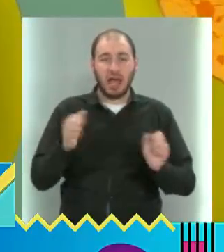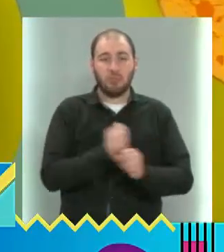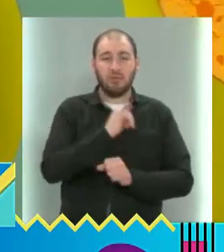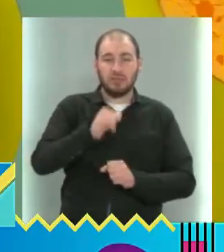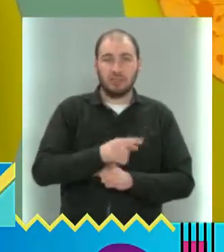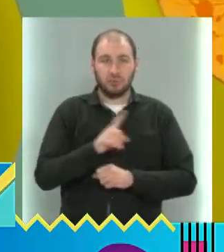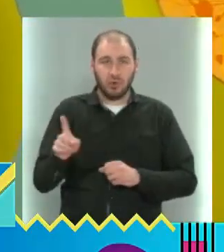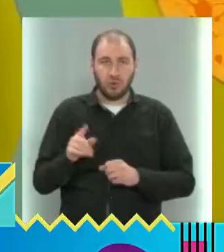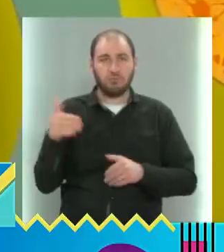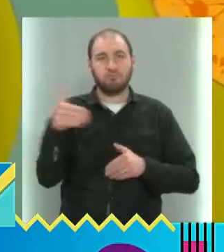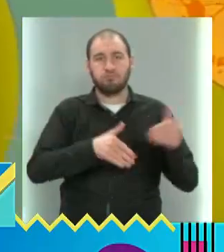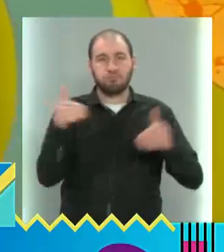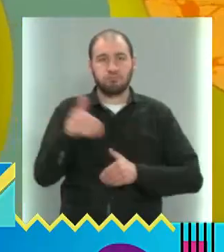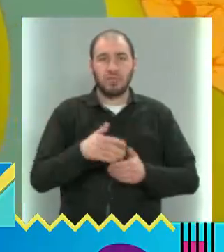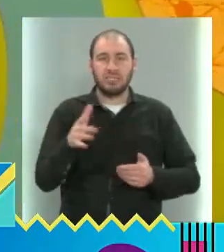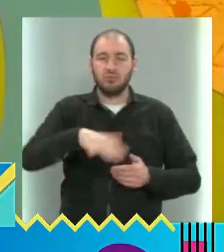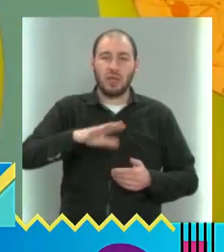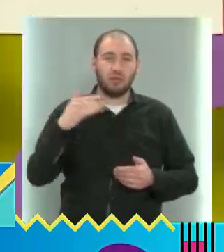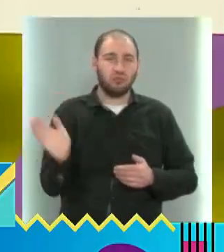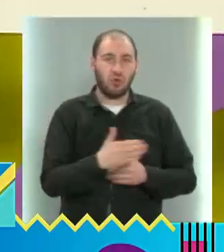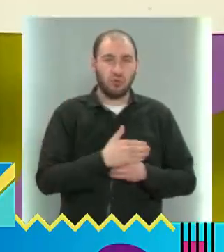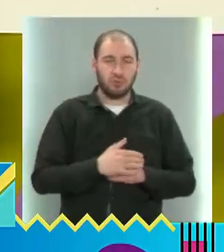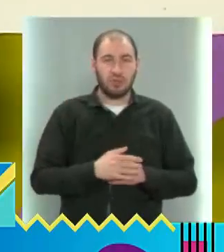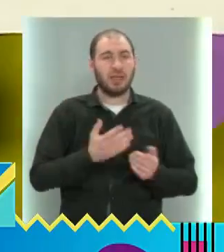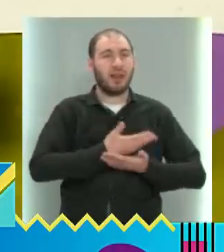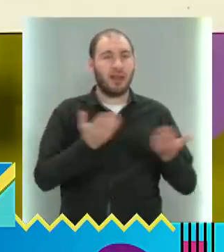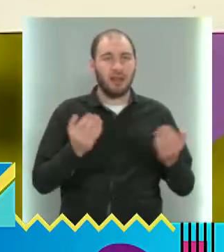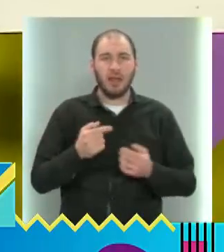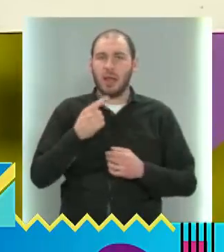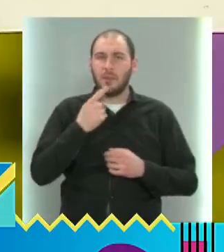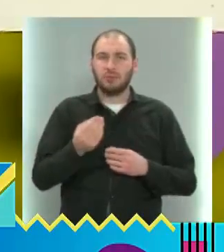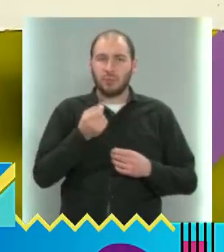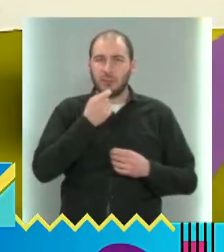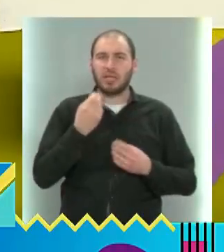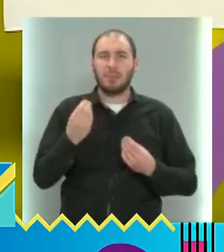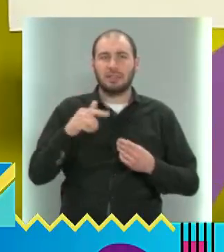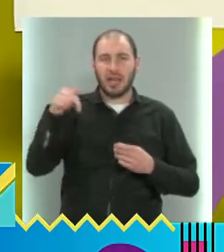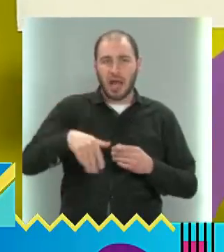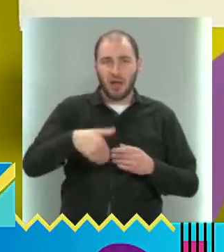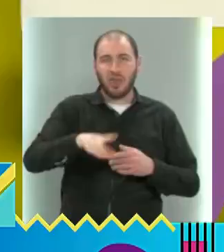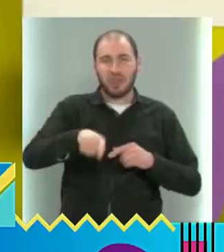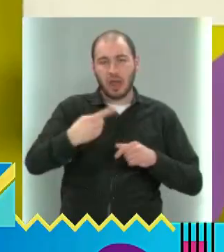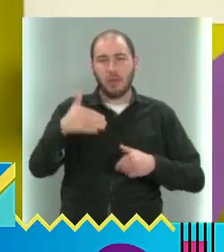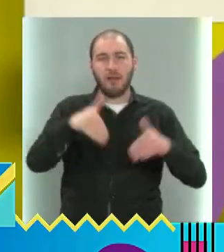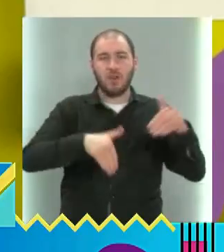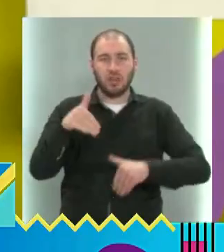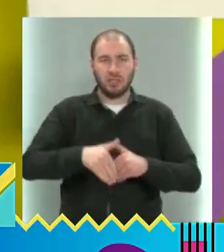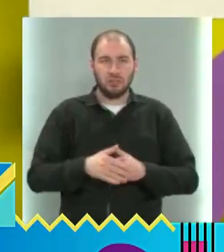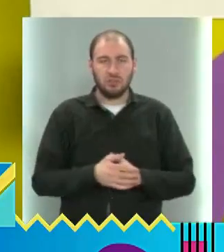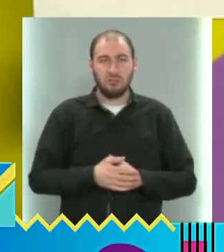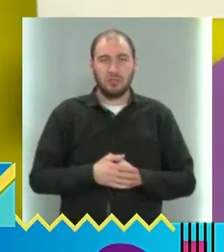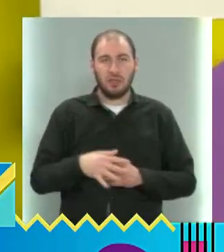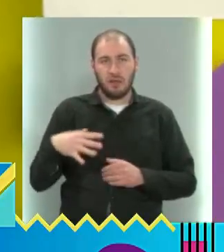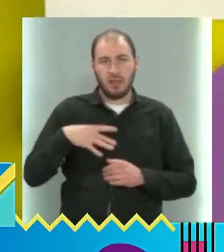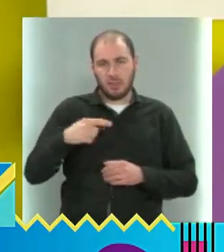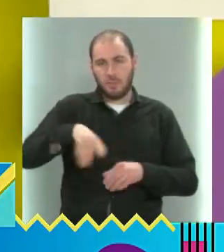no sale, y con la participación de toda la ciudadanía en masa. Yamile, ¿qué pasa a partir de hoy, después de la votación que vaya a ser dentro